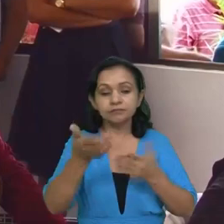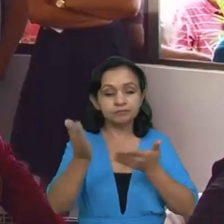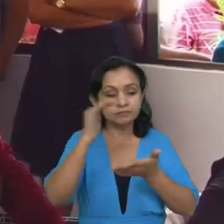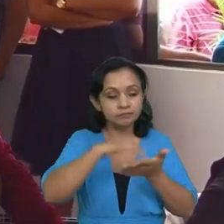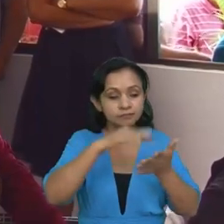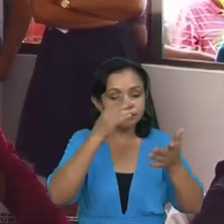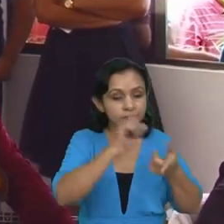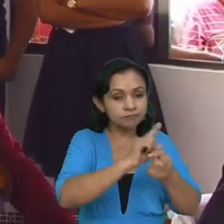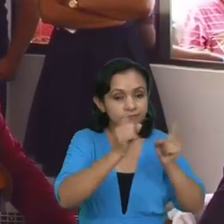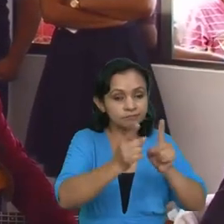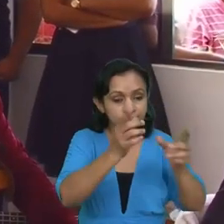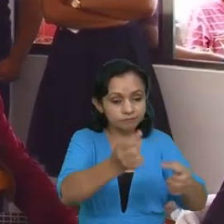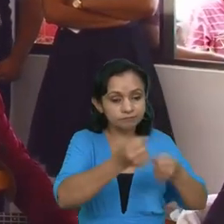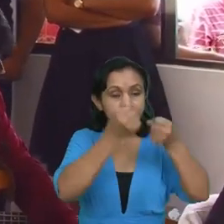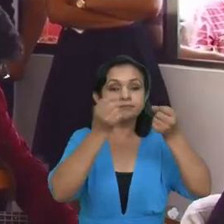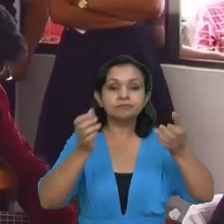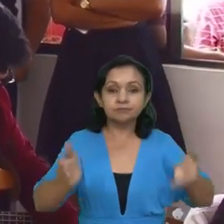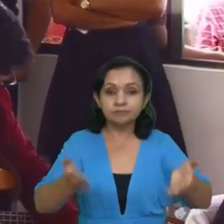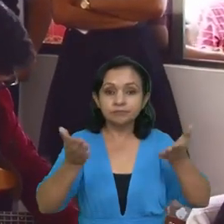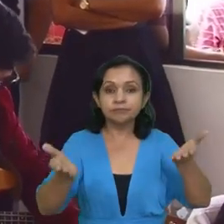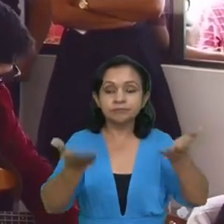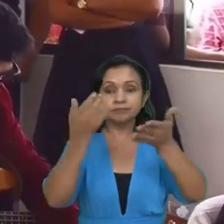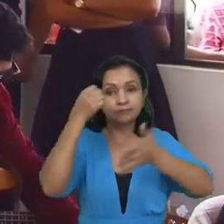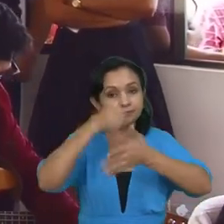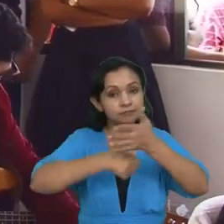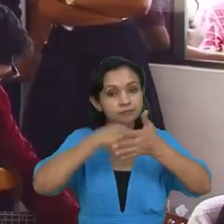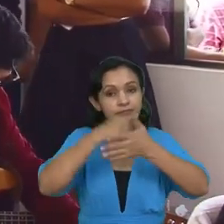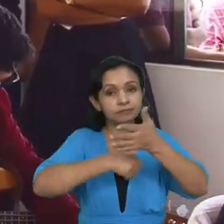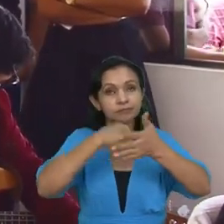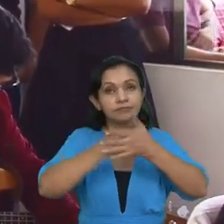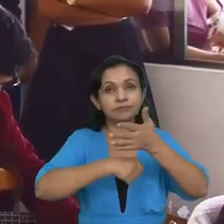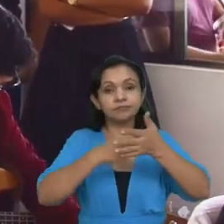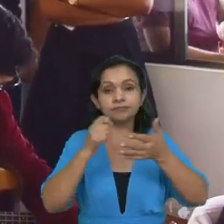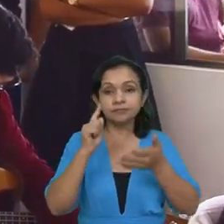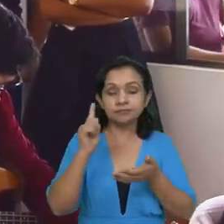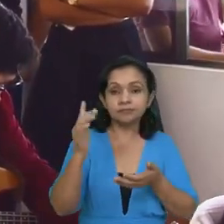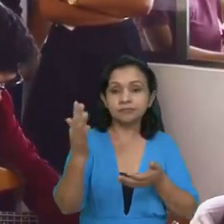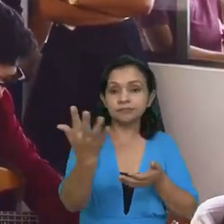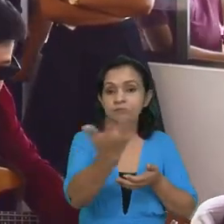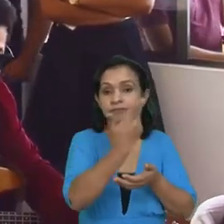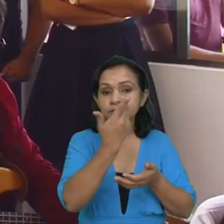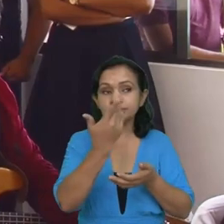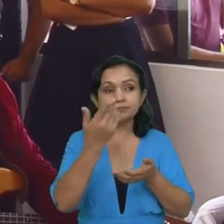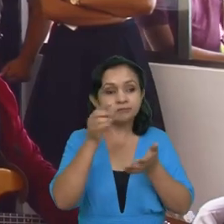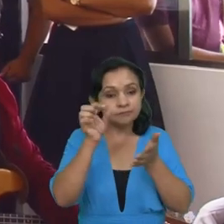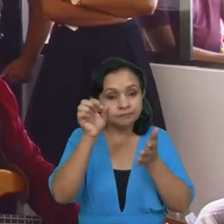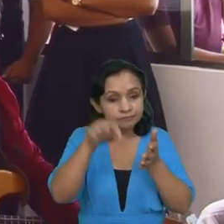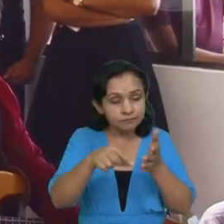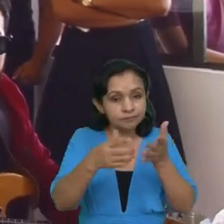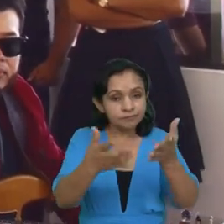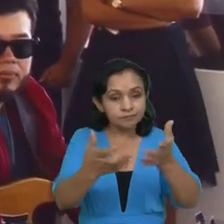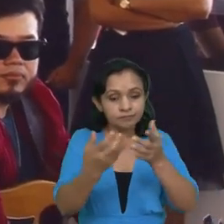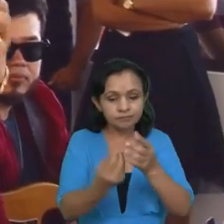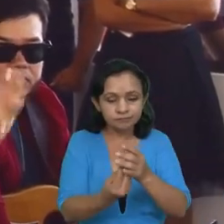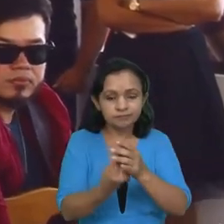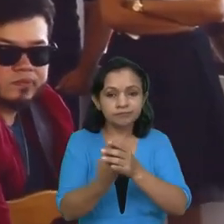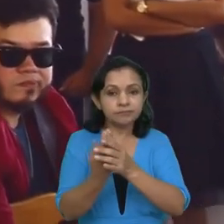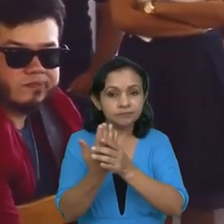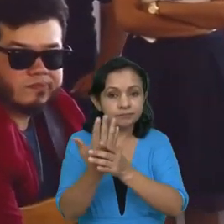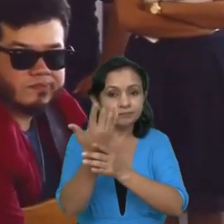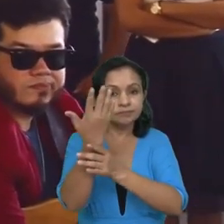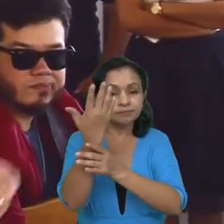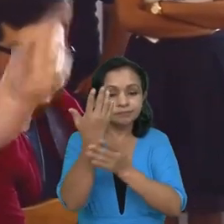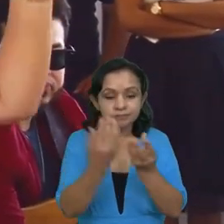vino a promover vino a fortalecer y nosotros como esa semilla que nació de ese